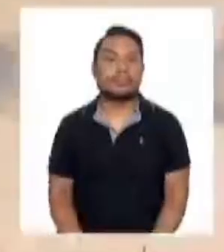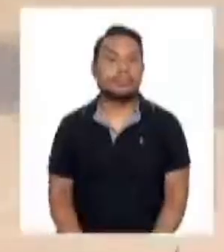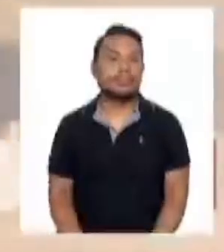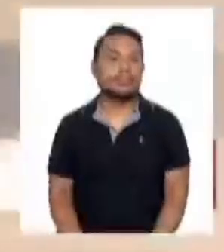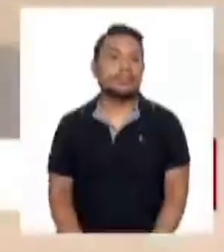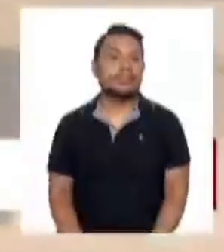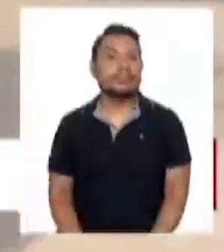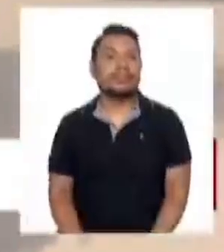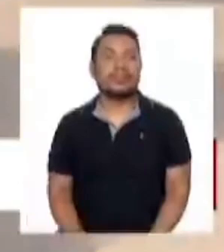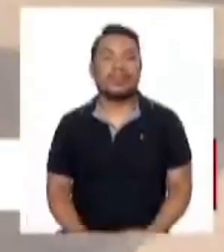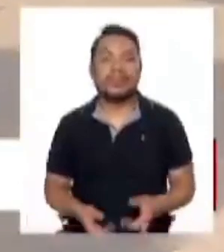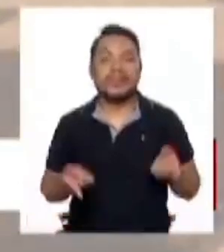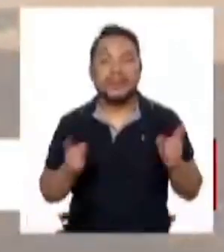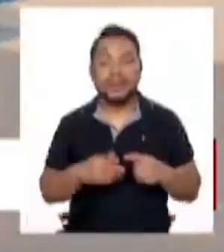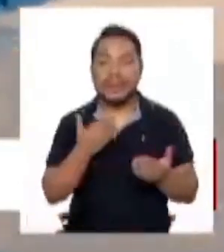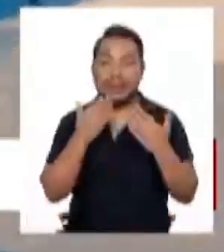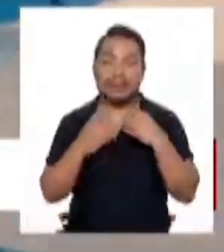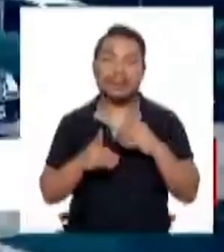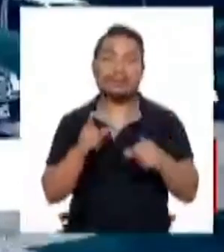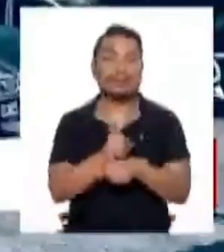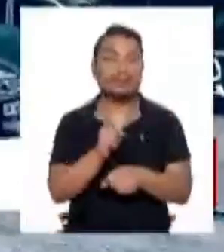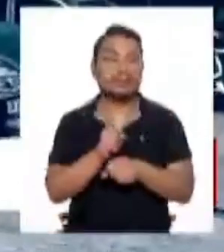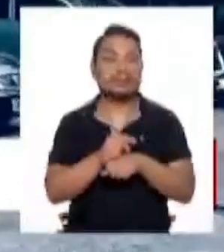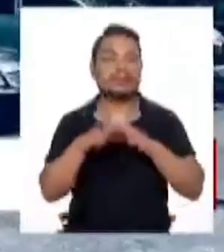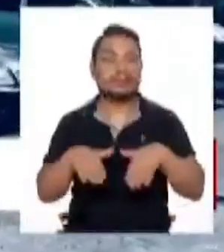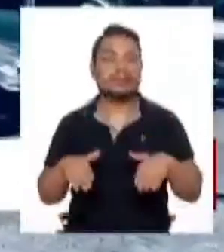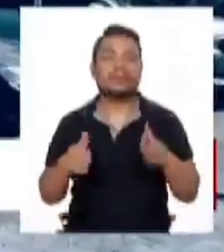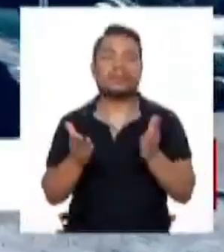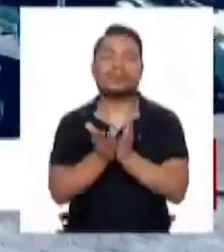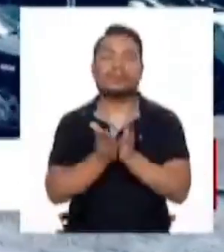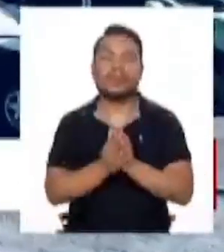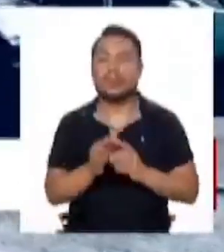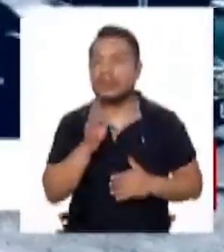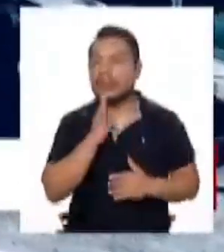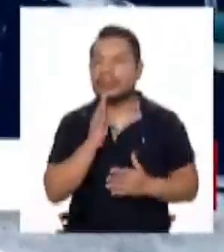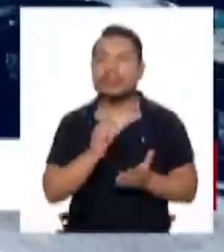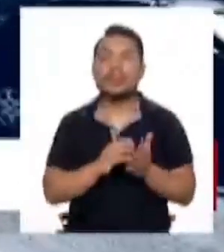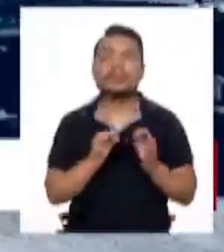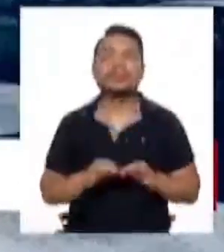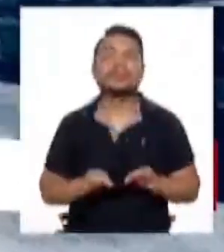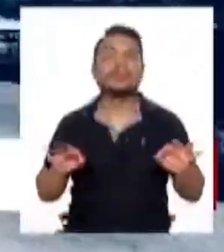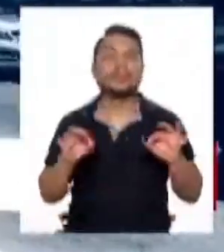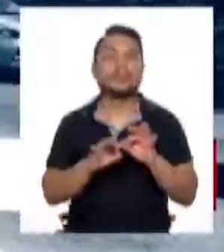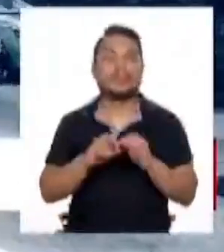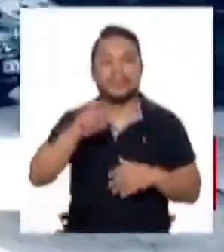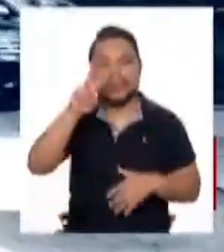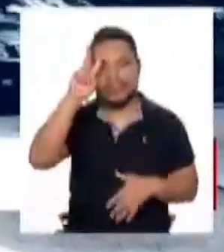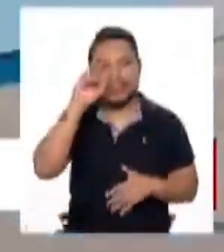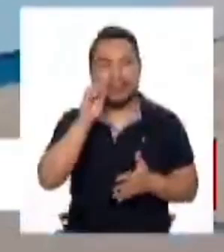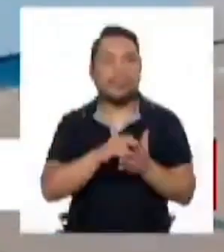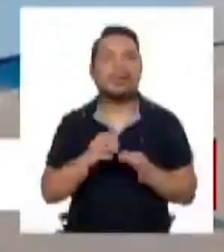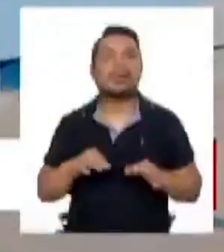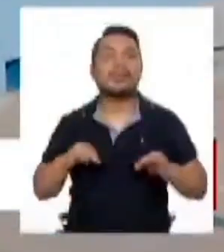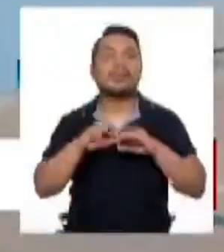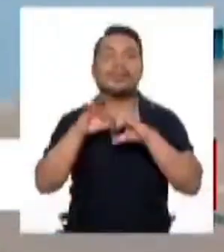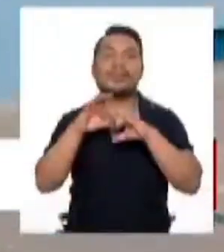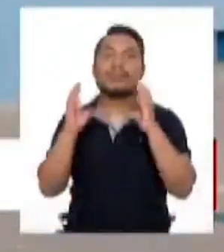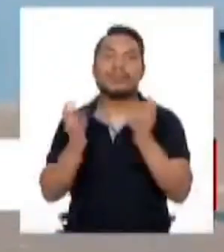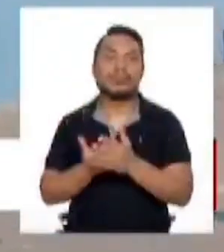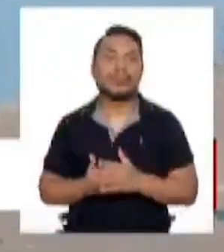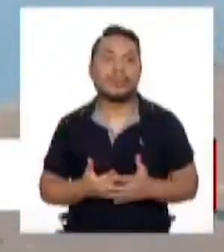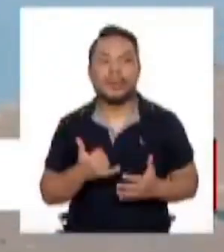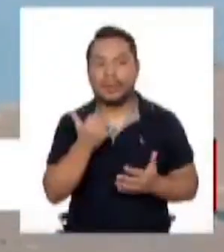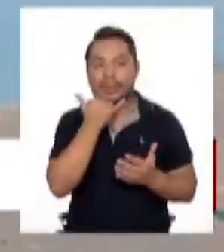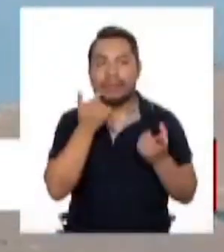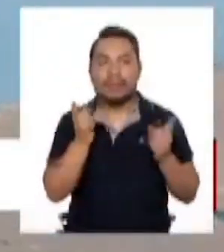Normalmente cuando hablamos de educación, de niños, de colegios, estamos hablando lo más importante de nuestro país, lo más importante del mundo. Pero ¿qué ocurre